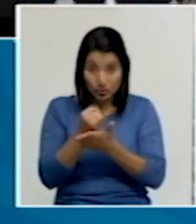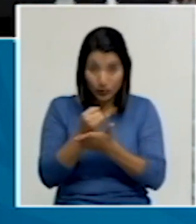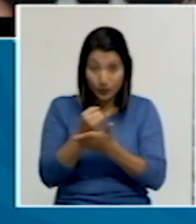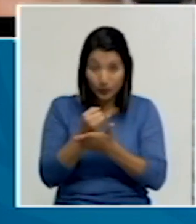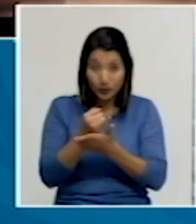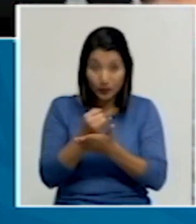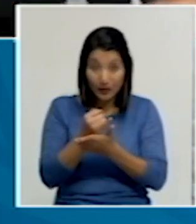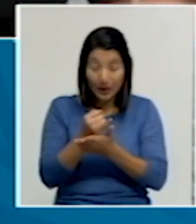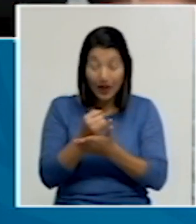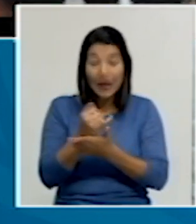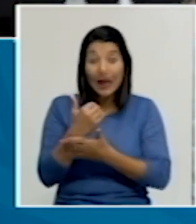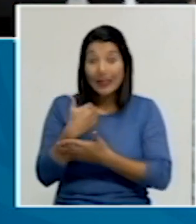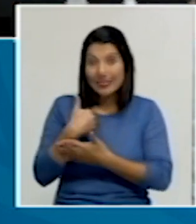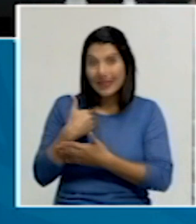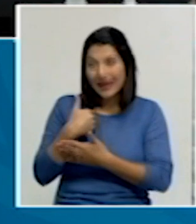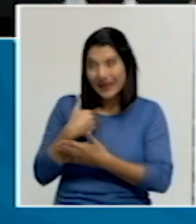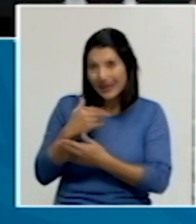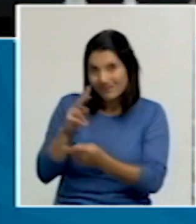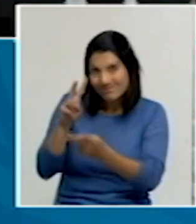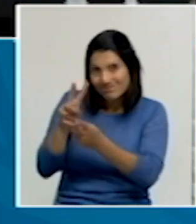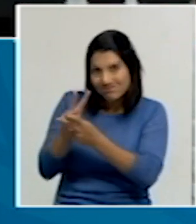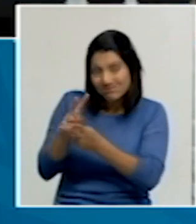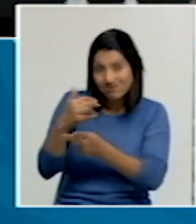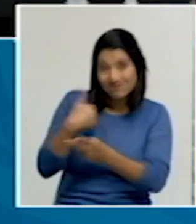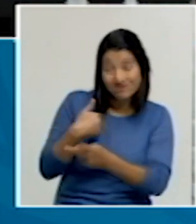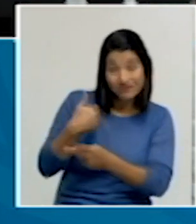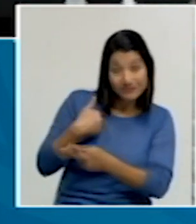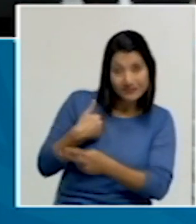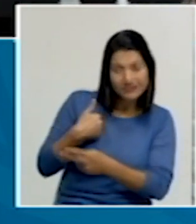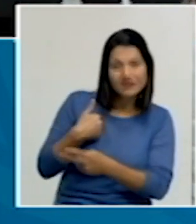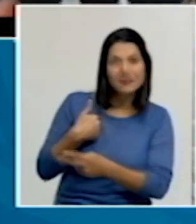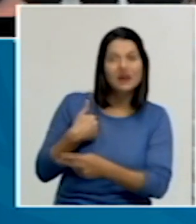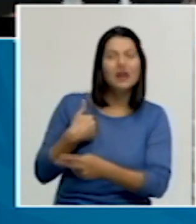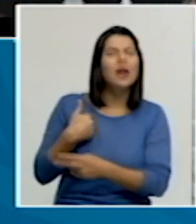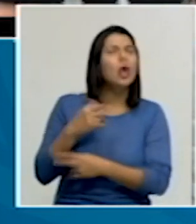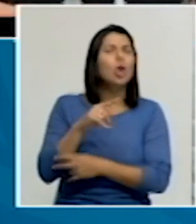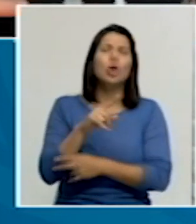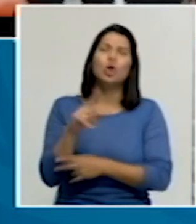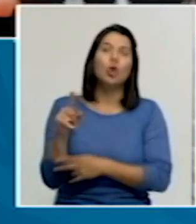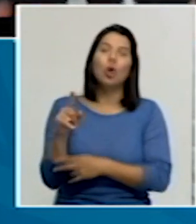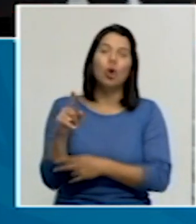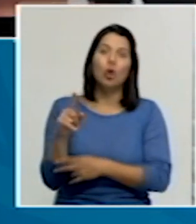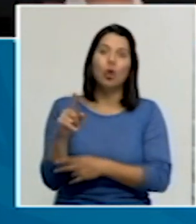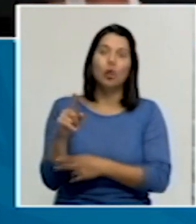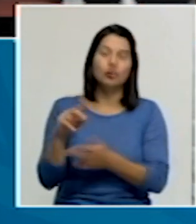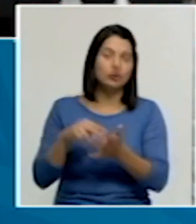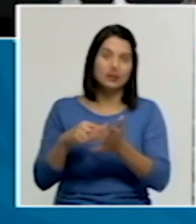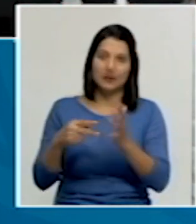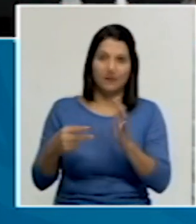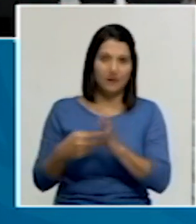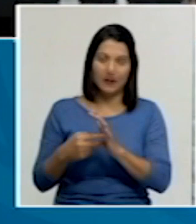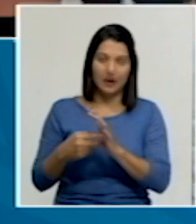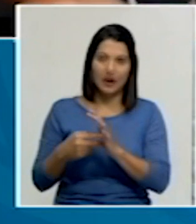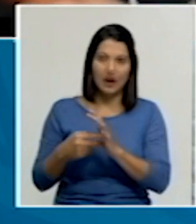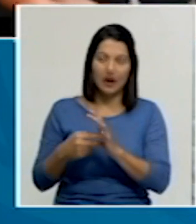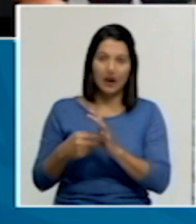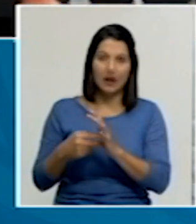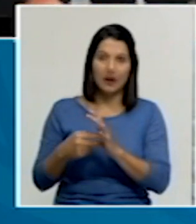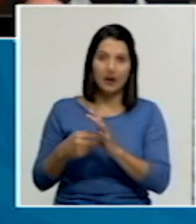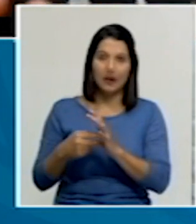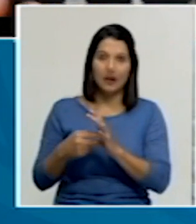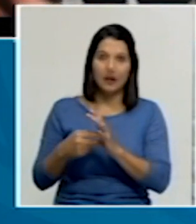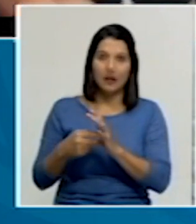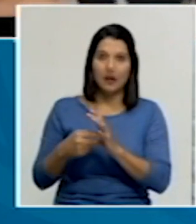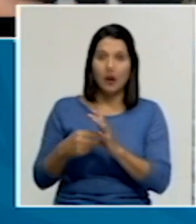de contactos, eh, tampoco tiene que decir, tampoco esto quiere decir que se trata, digamos,